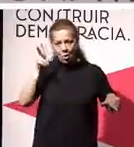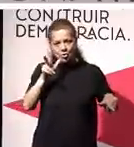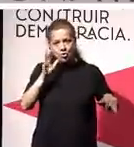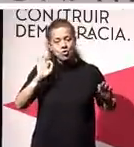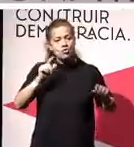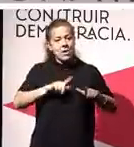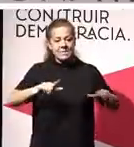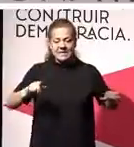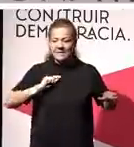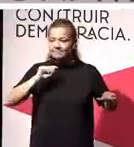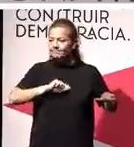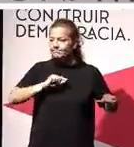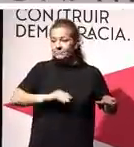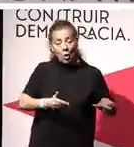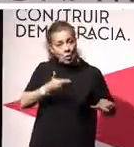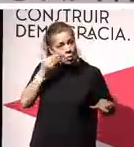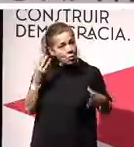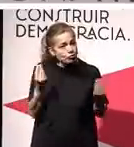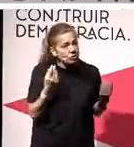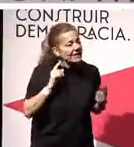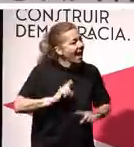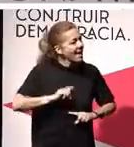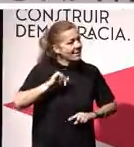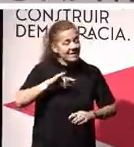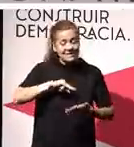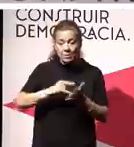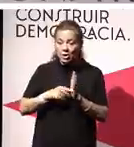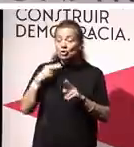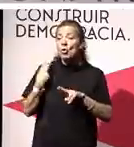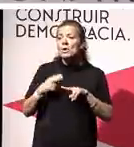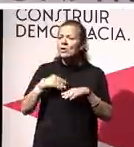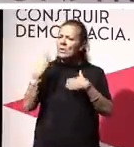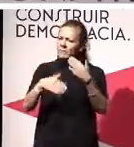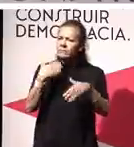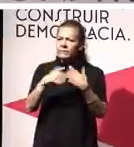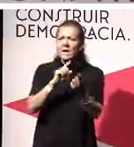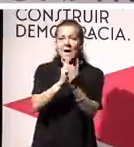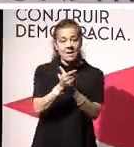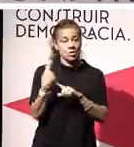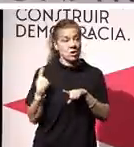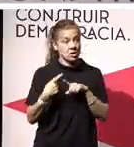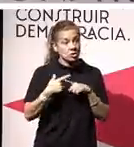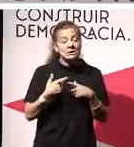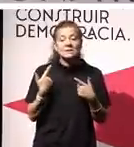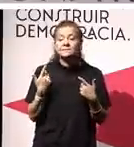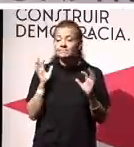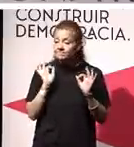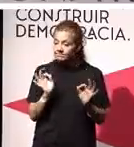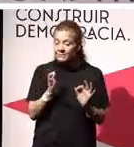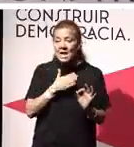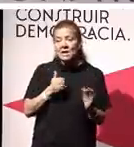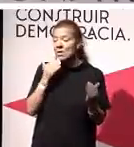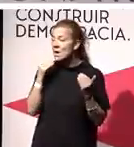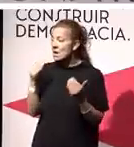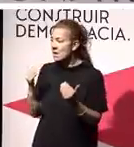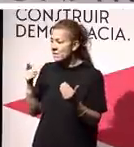mesa que me hace sentir enormemente orgullosa de la capacidad que tiene este proyecto político de seguir cambiando las cosas de raíz en nuestro país. Quiero darle